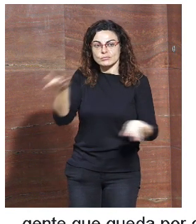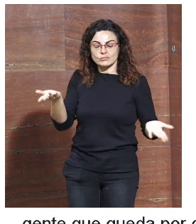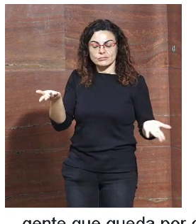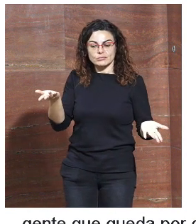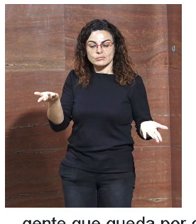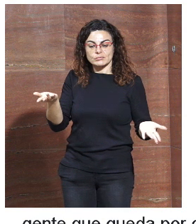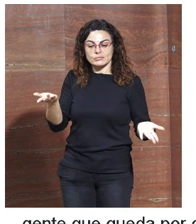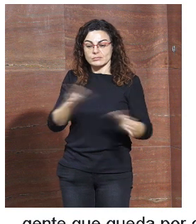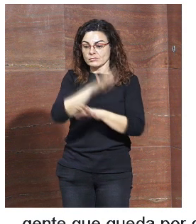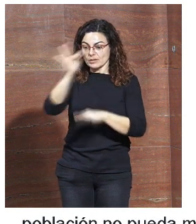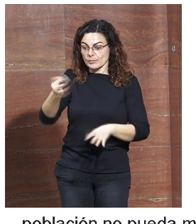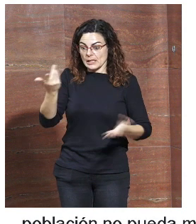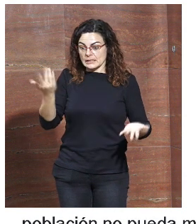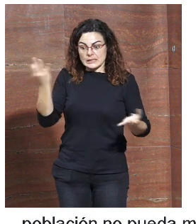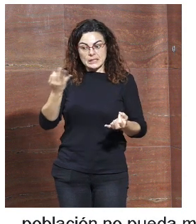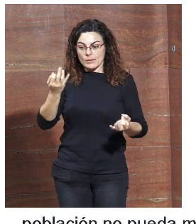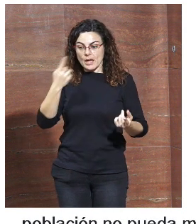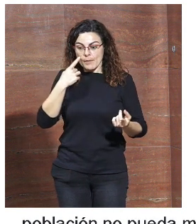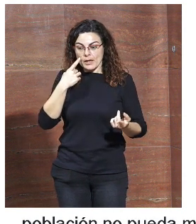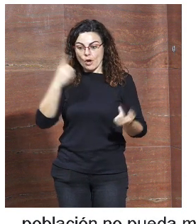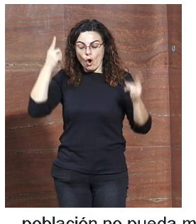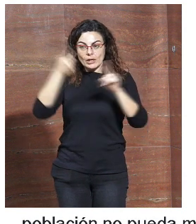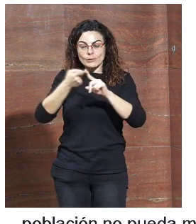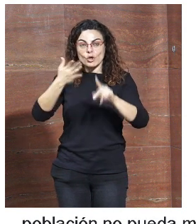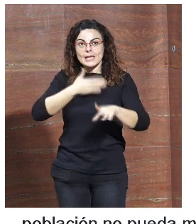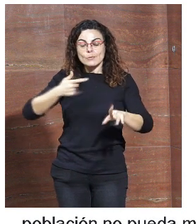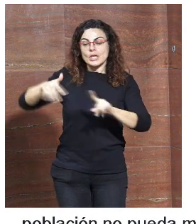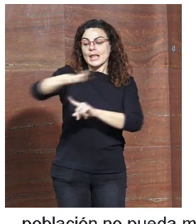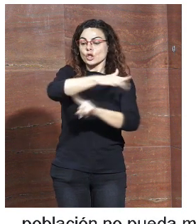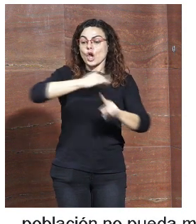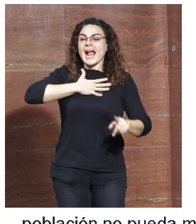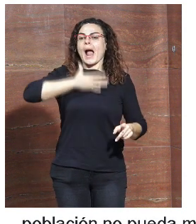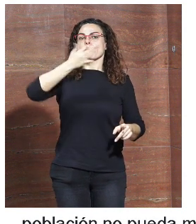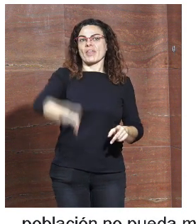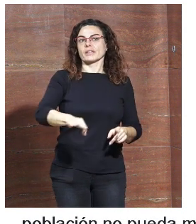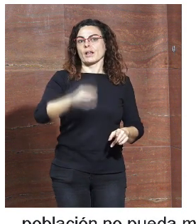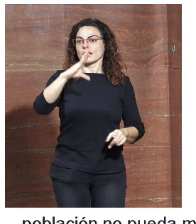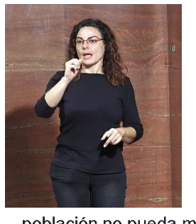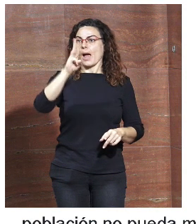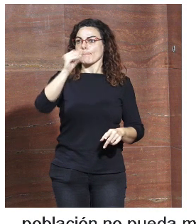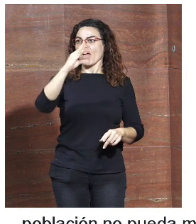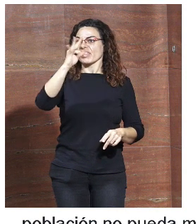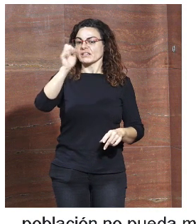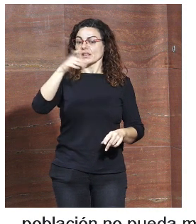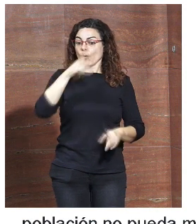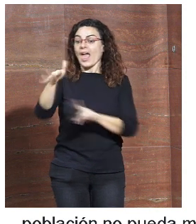Superar el marco de mínimos en ese sentido sería la de construir entornos capacitantes, es decir, un buen entorno nos capacita.